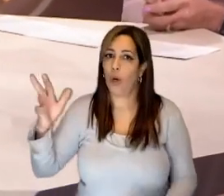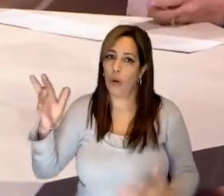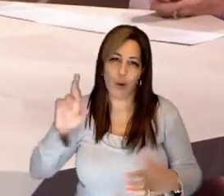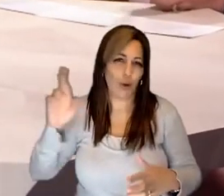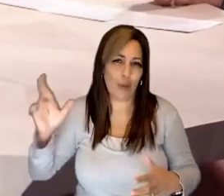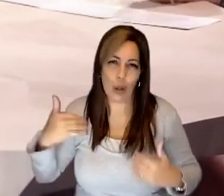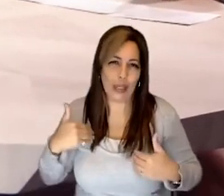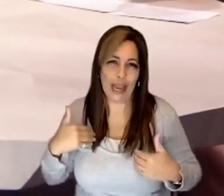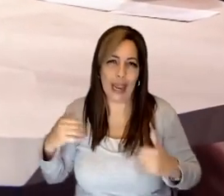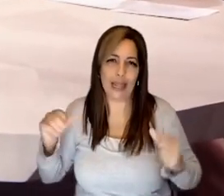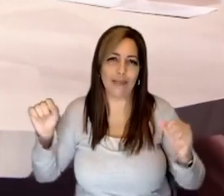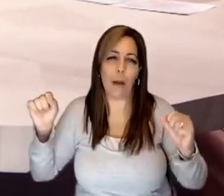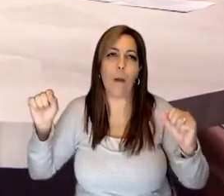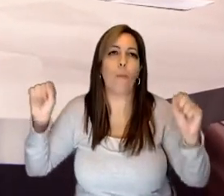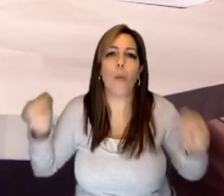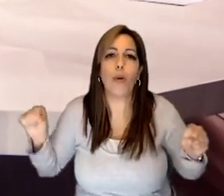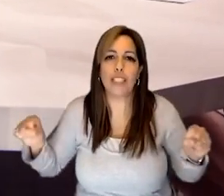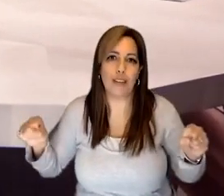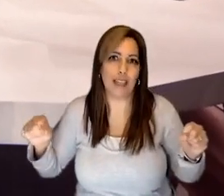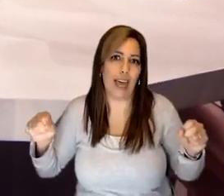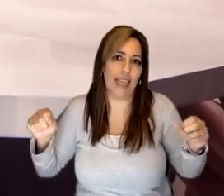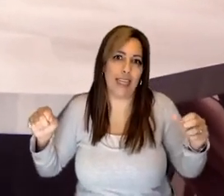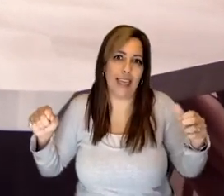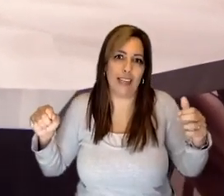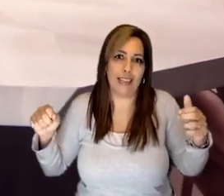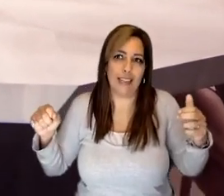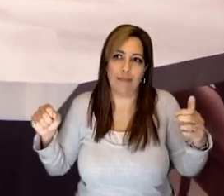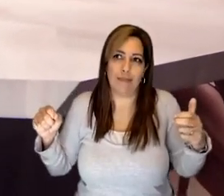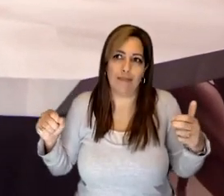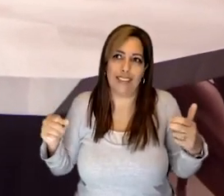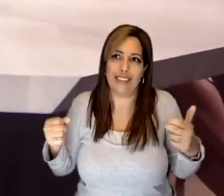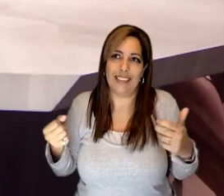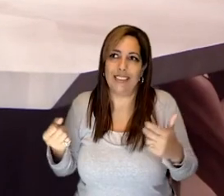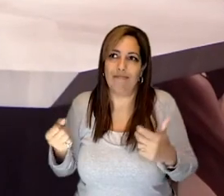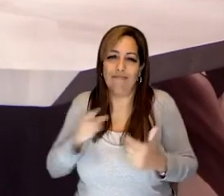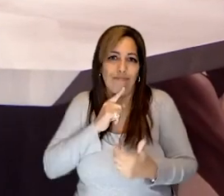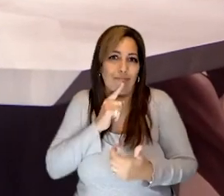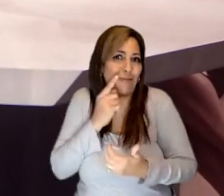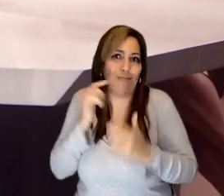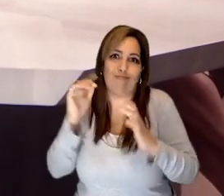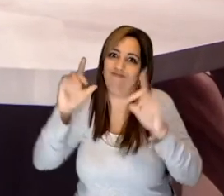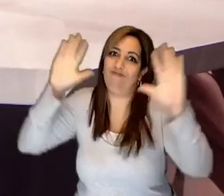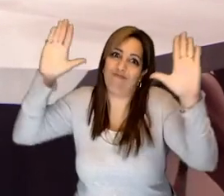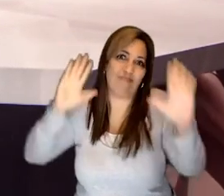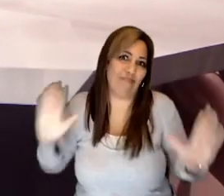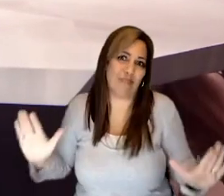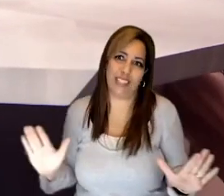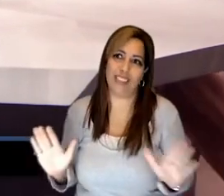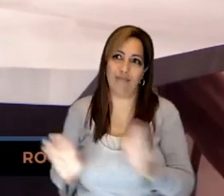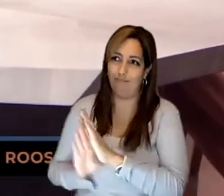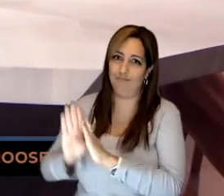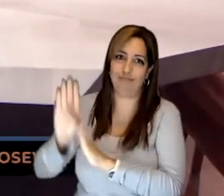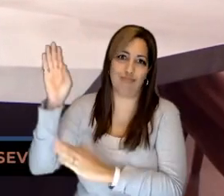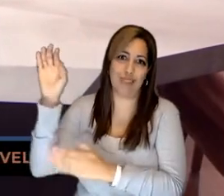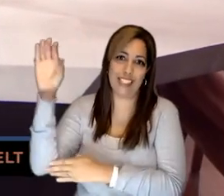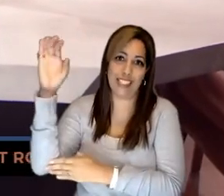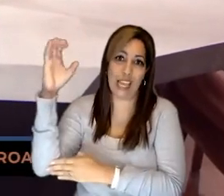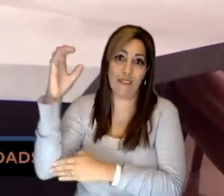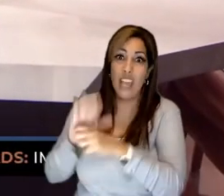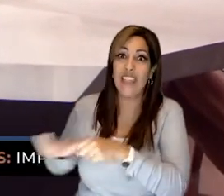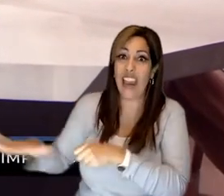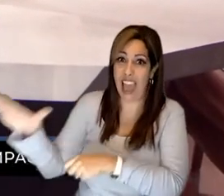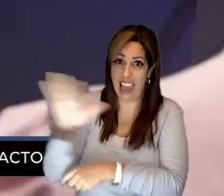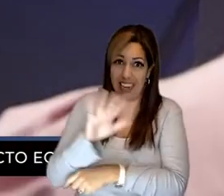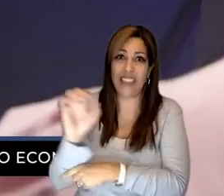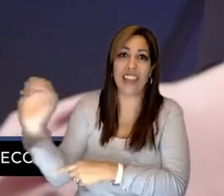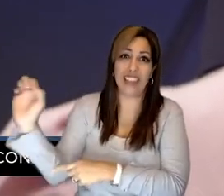el potencial de, ¿verdad?, de causar un impacto bien significativo uh-huh. en el desarrollo económico, no tan solo de Ceiba, sino de